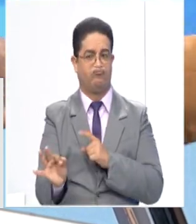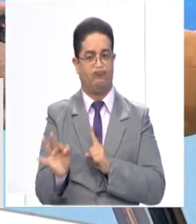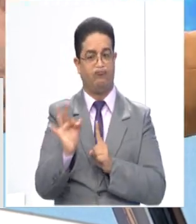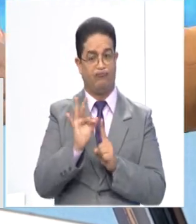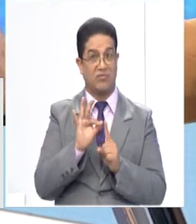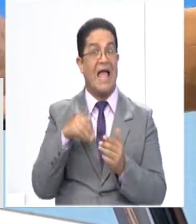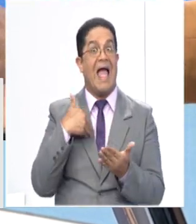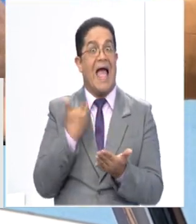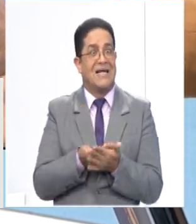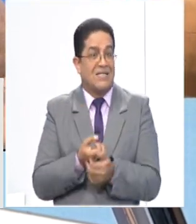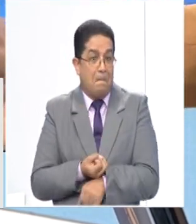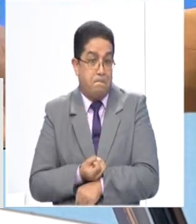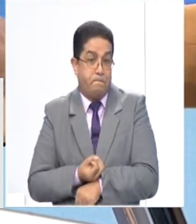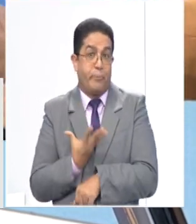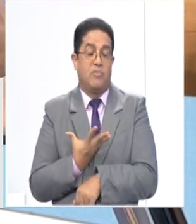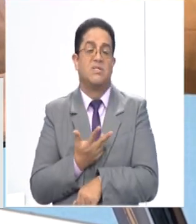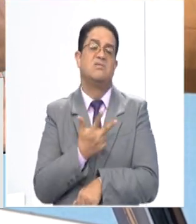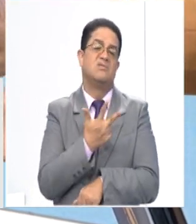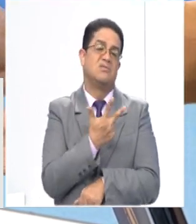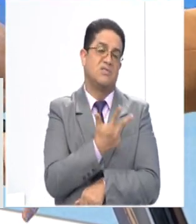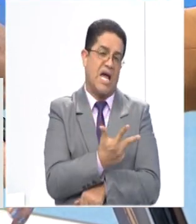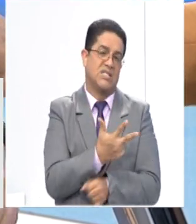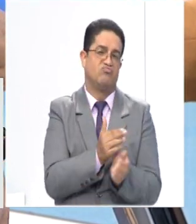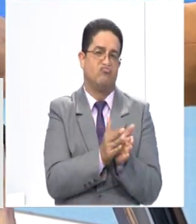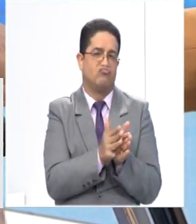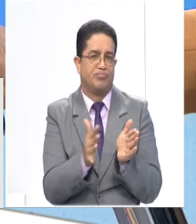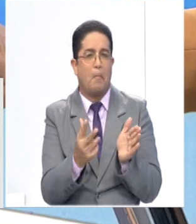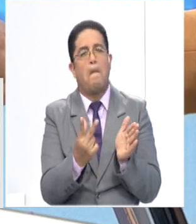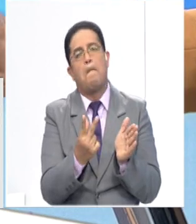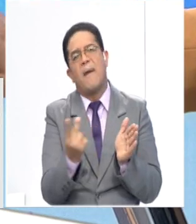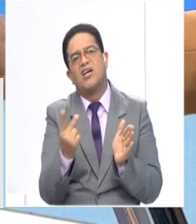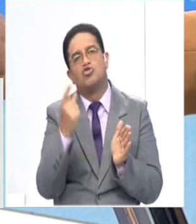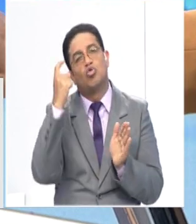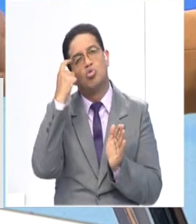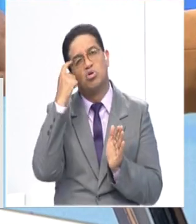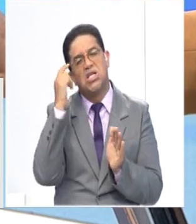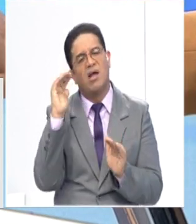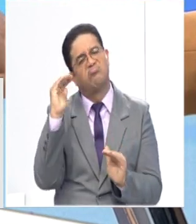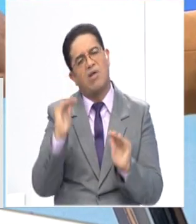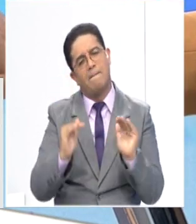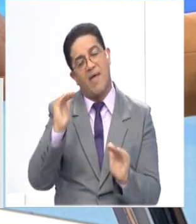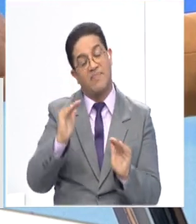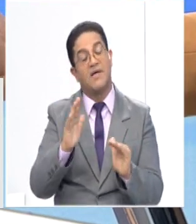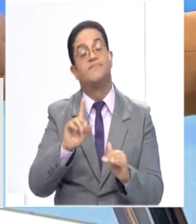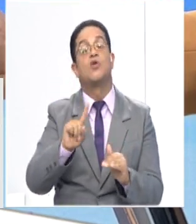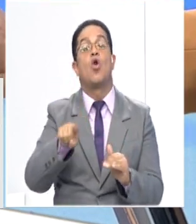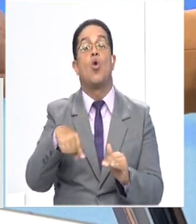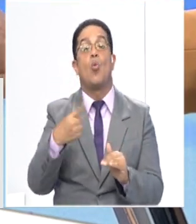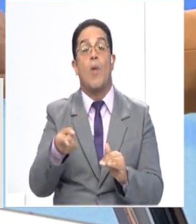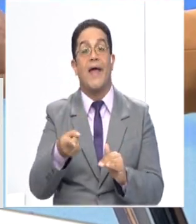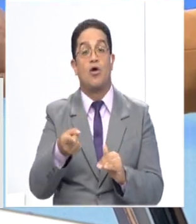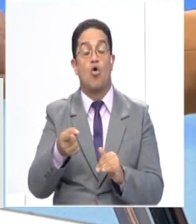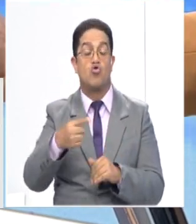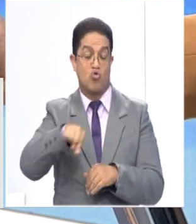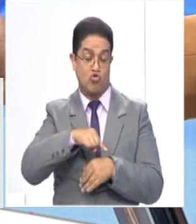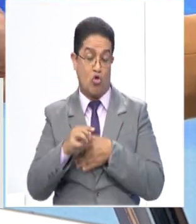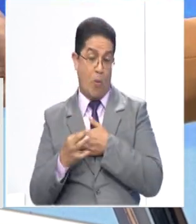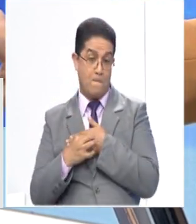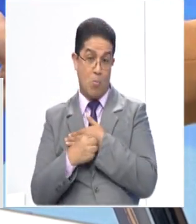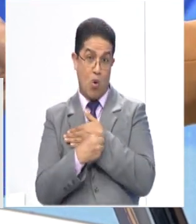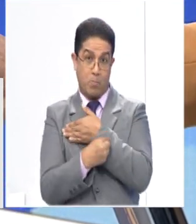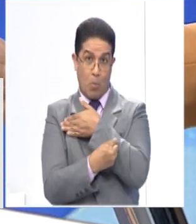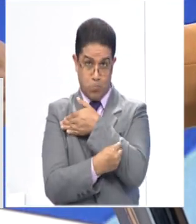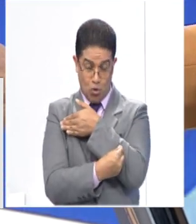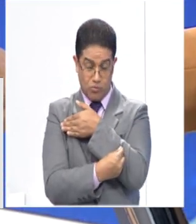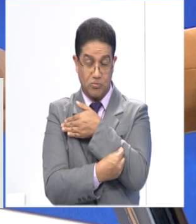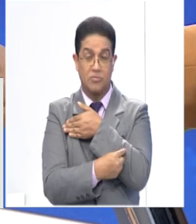enfermedad, puede ir de 3 a 21 días, muy variable. El periodo en la cual nosotros estamos transmitiendo la enfermedad, que es donde salen